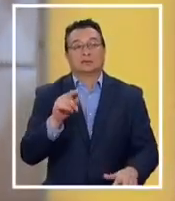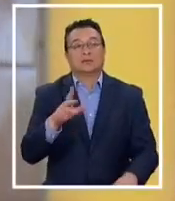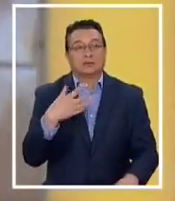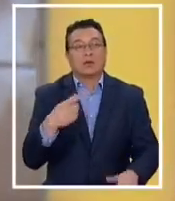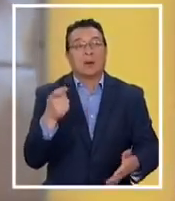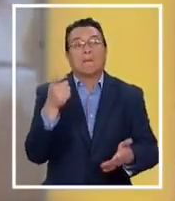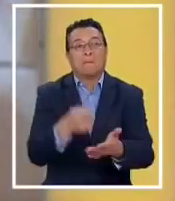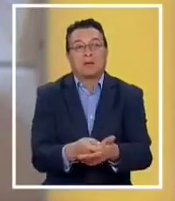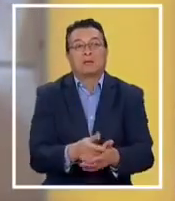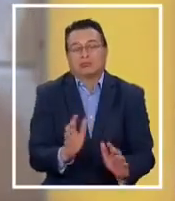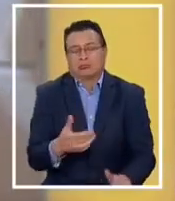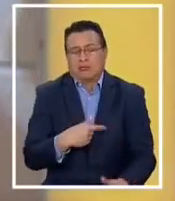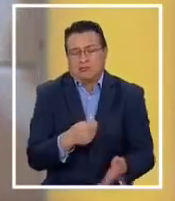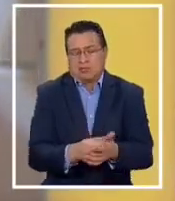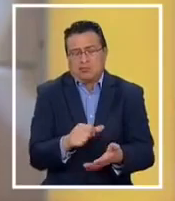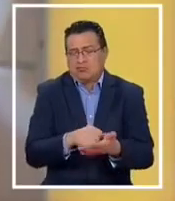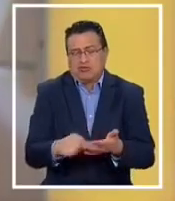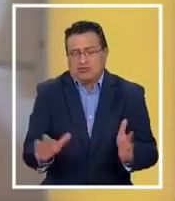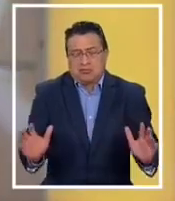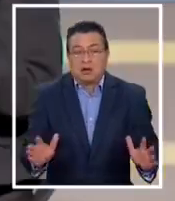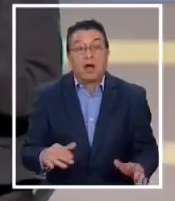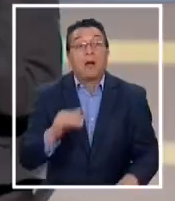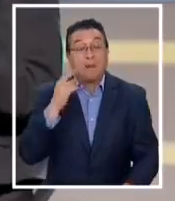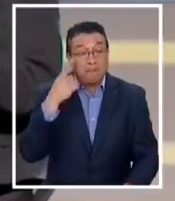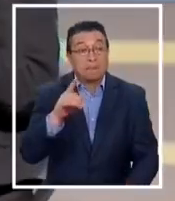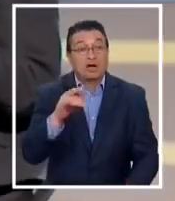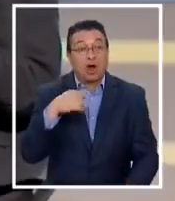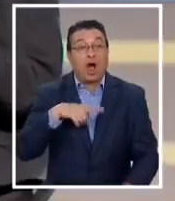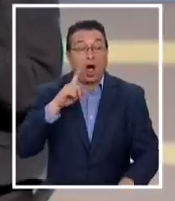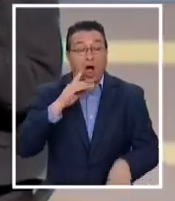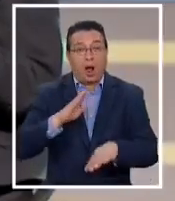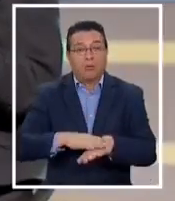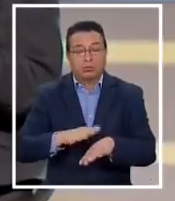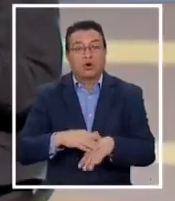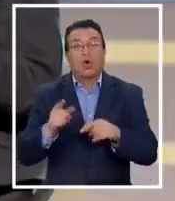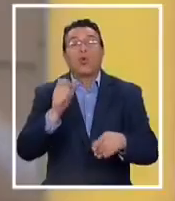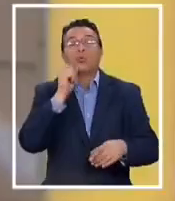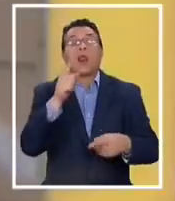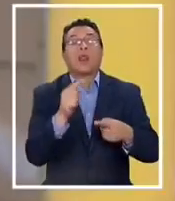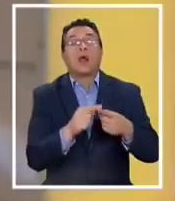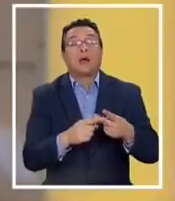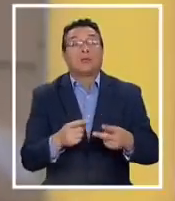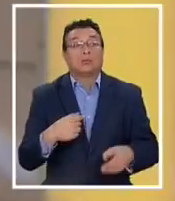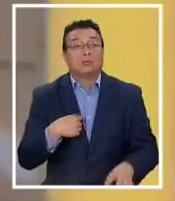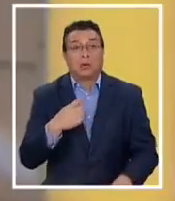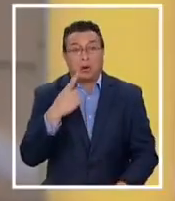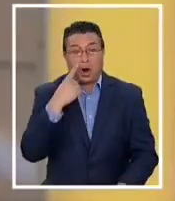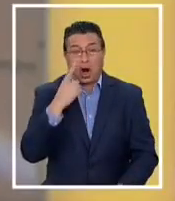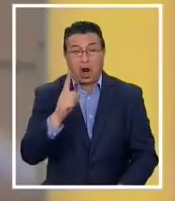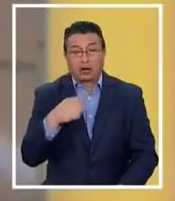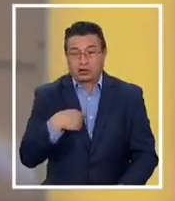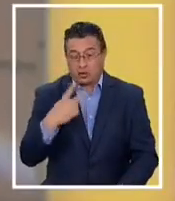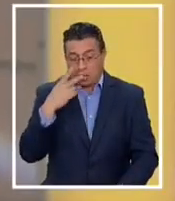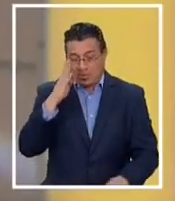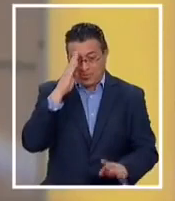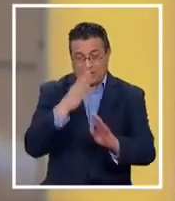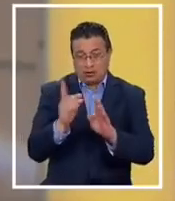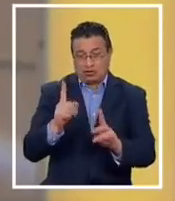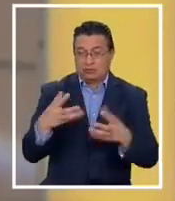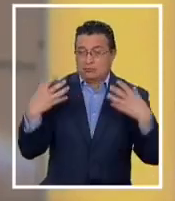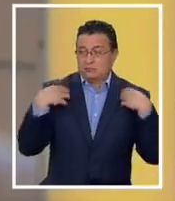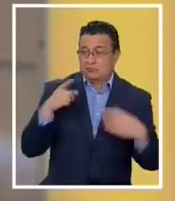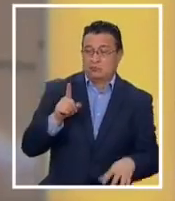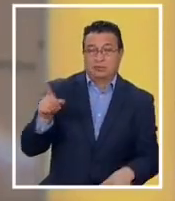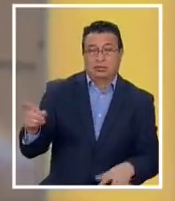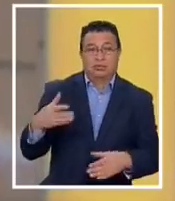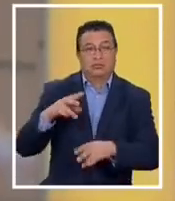esto a los permisos de permisos a como puntualmente no lo conozco el recibo de uno de ellos directamente pero están todos